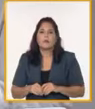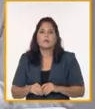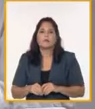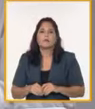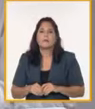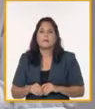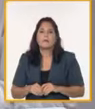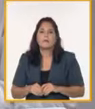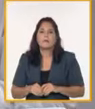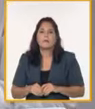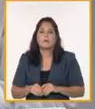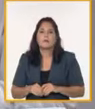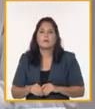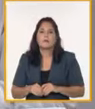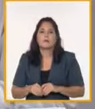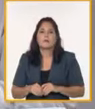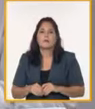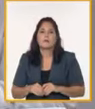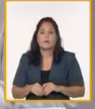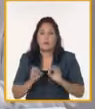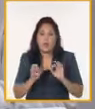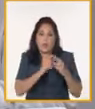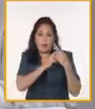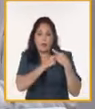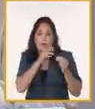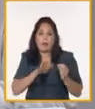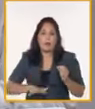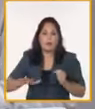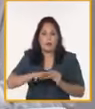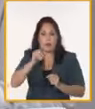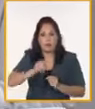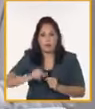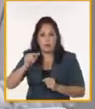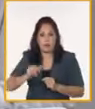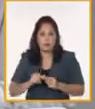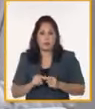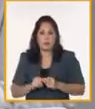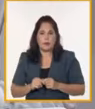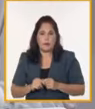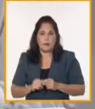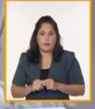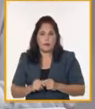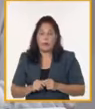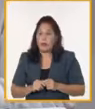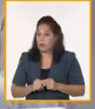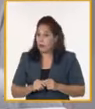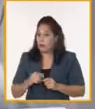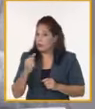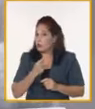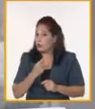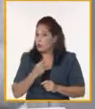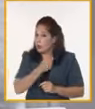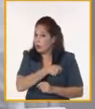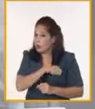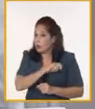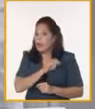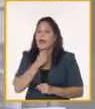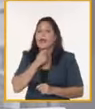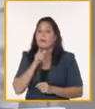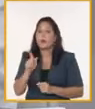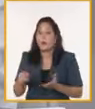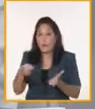ajustan a nuestra sociedad eso es responsabilidad de todos como mismo exhortamos a la población de que cuando vayan a pagar